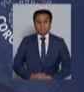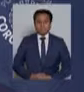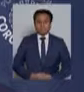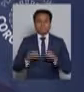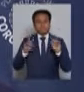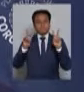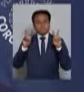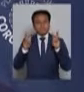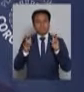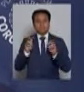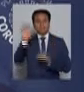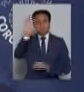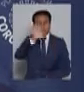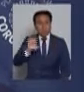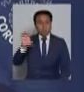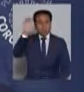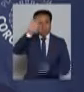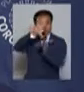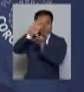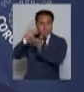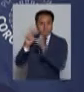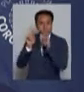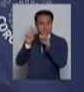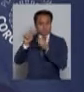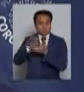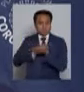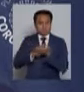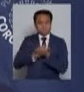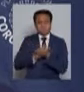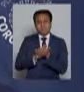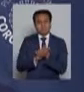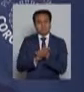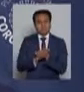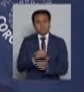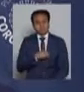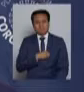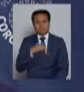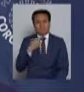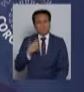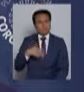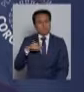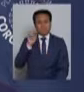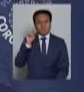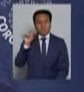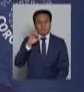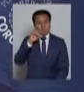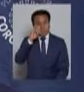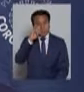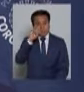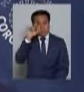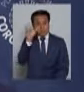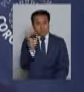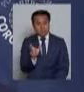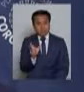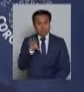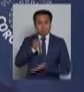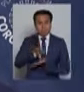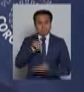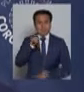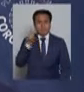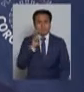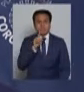más cercano, Europa sobre todo, es bastante dramática. Italia